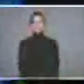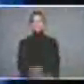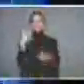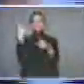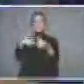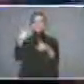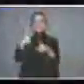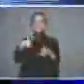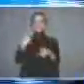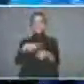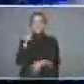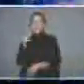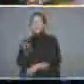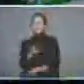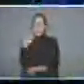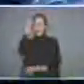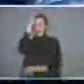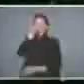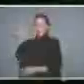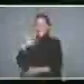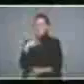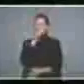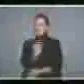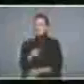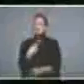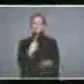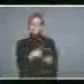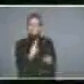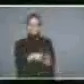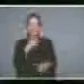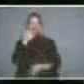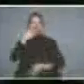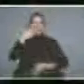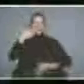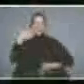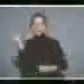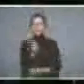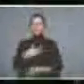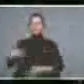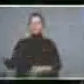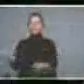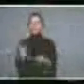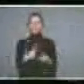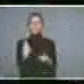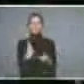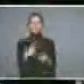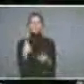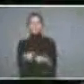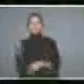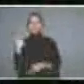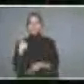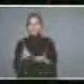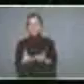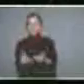Cruz, Santa Cruz. Esto es un pueblo que vale. Santa Cruz, orgullo del chicharrero. Santa Cruz, ya llegan